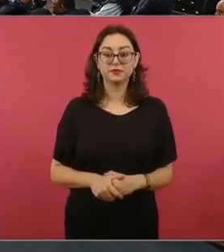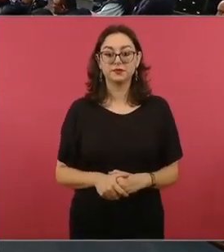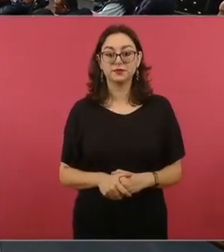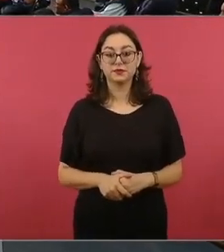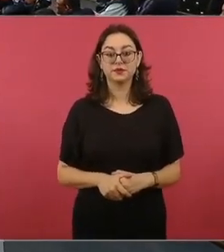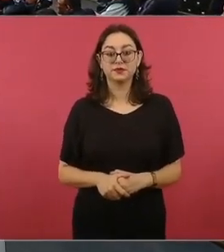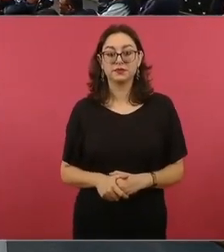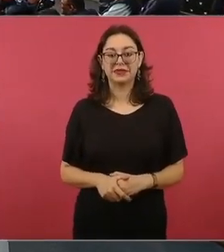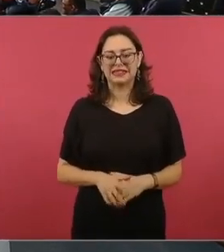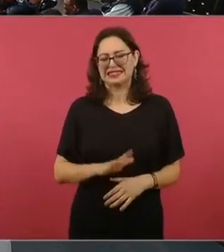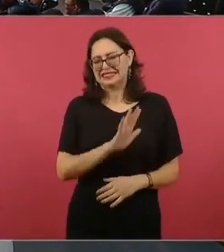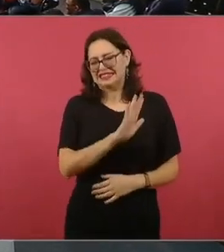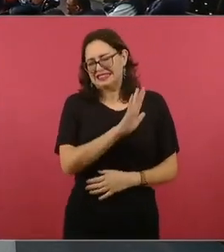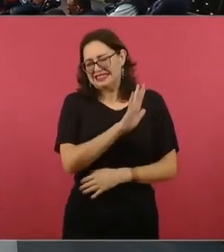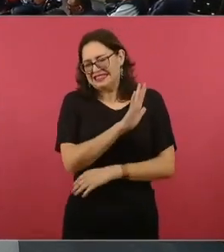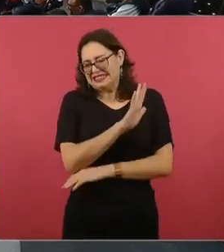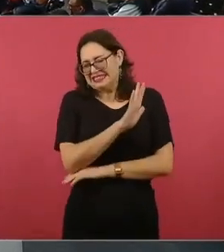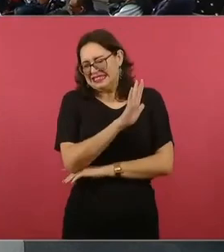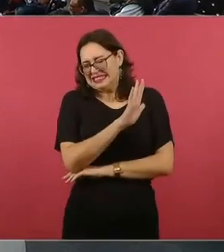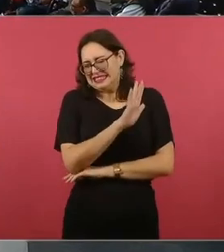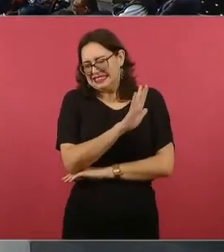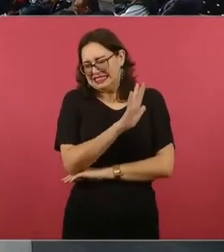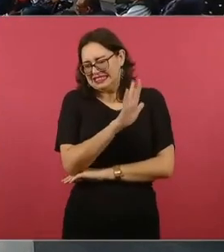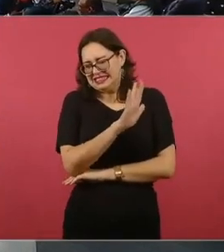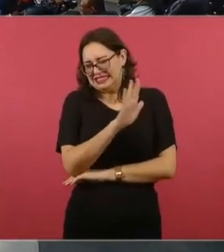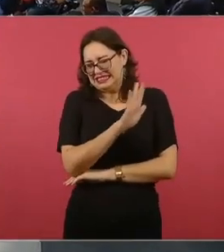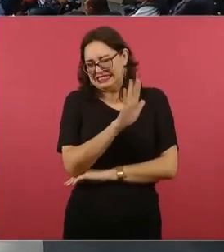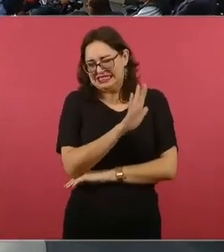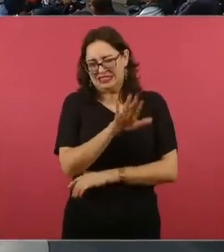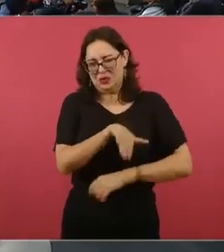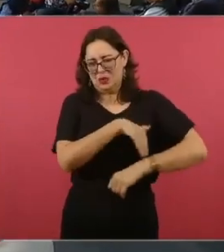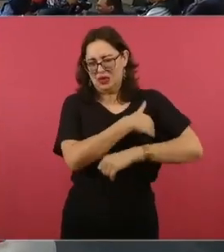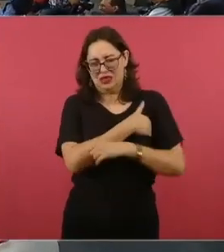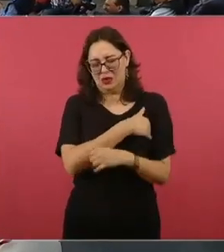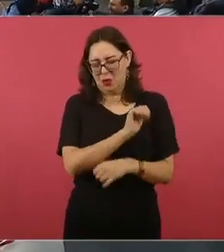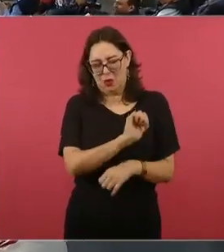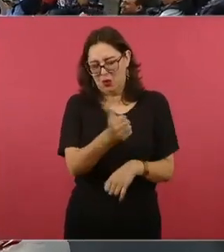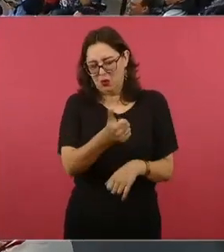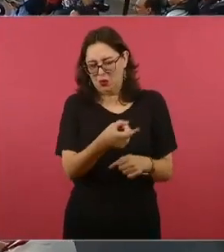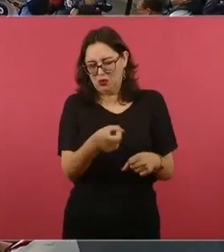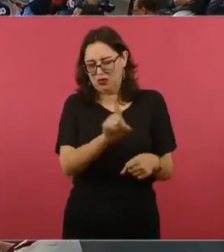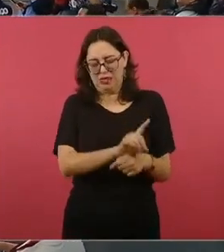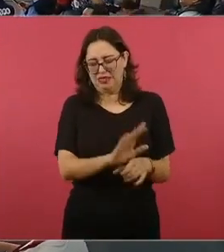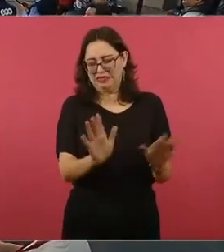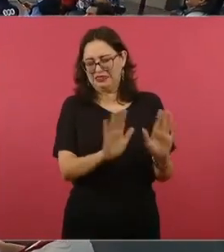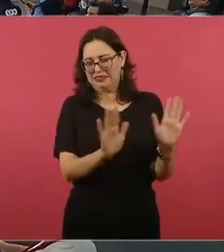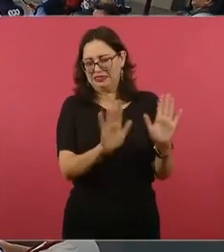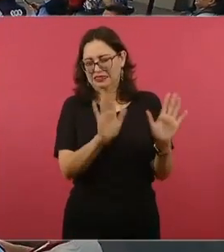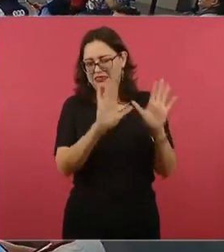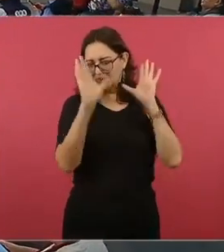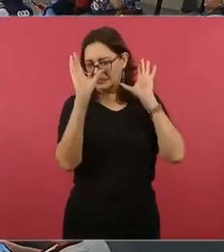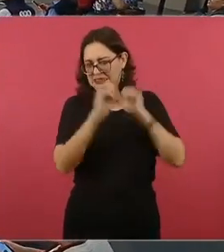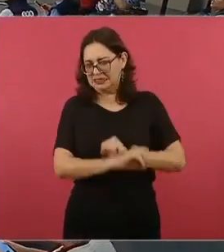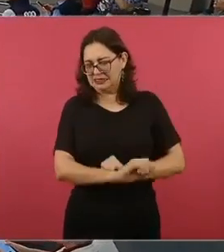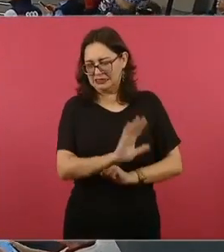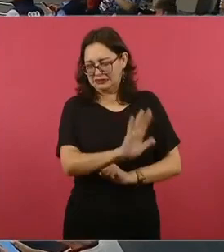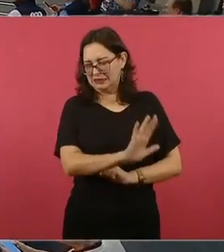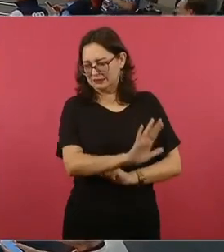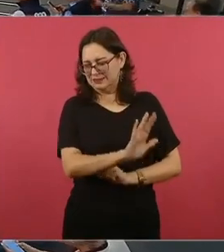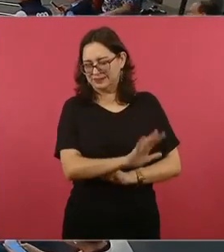No, eso no me lo pongo ahorita. No, eso lo guarda. Okay. Se van a enojar